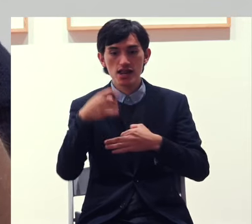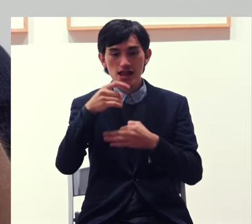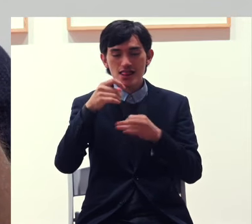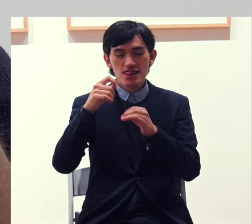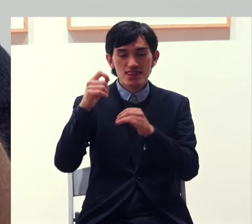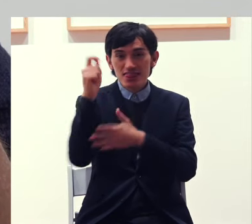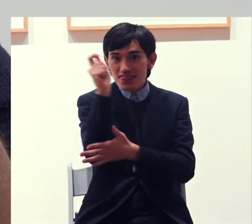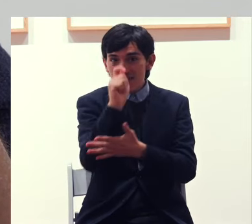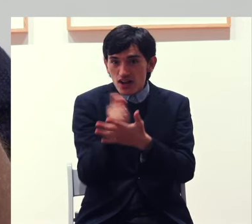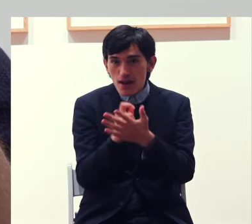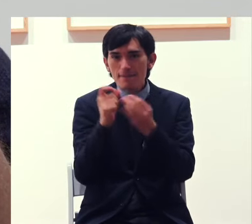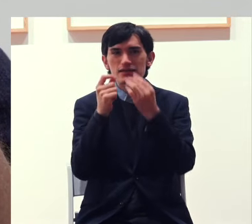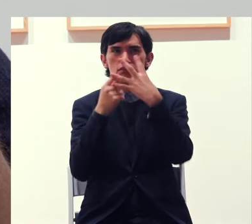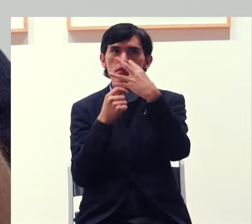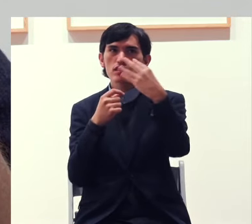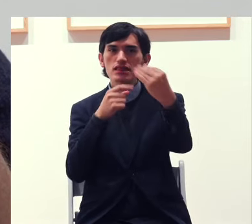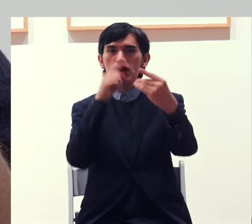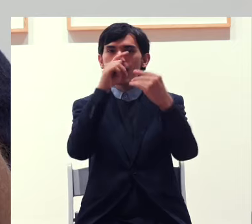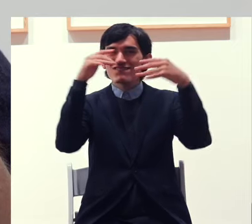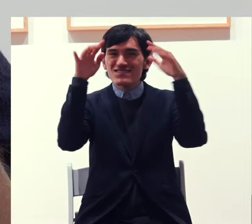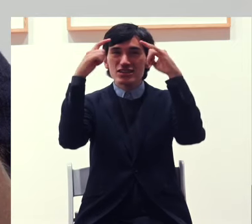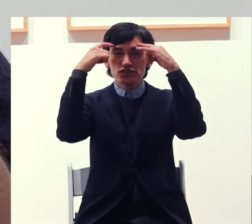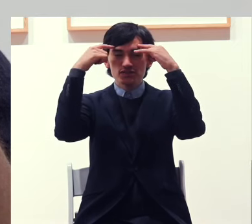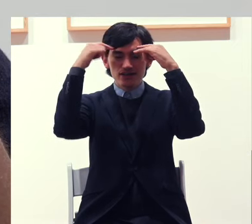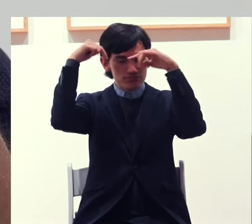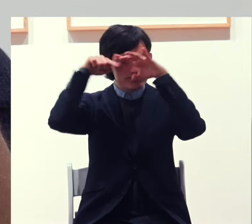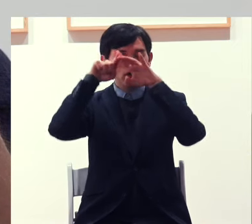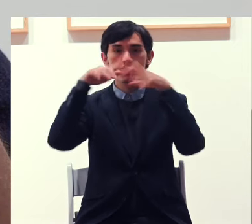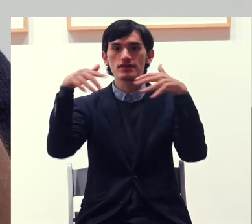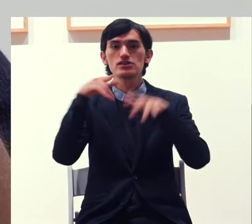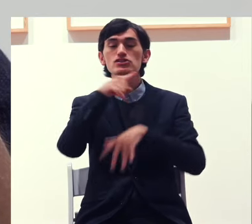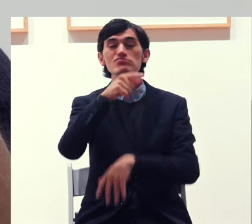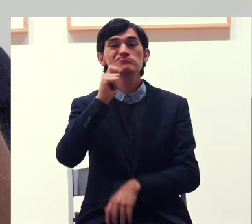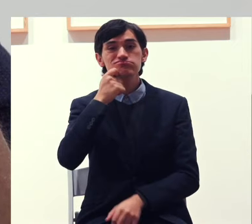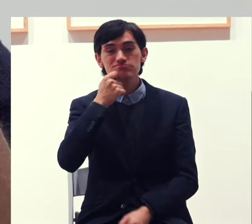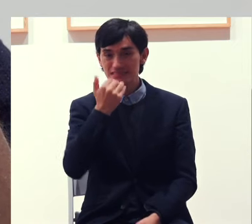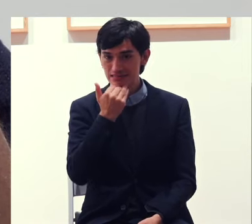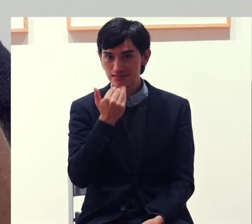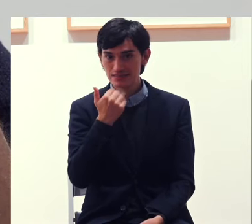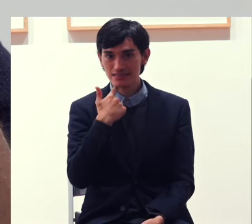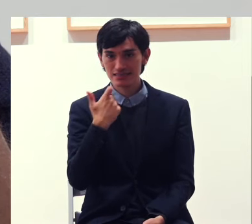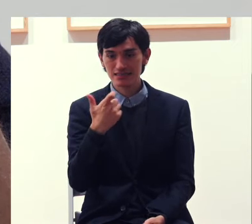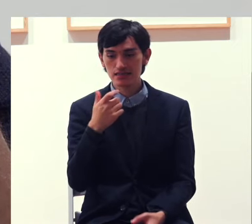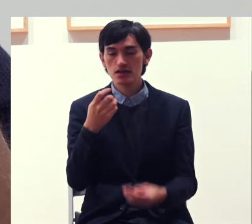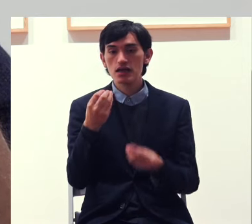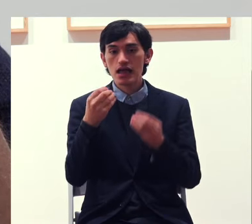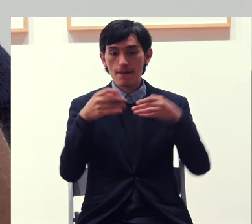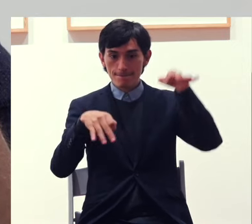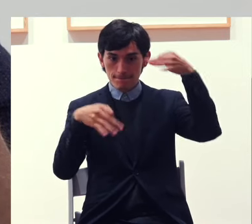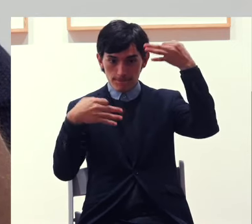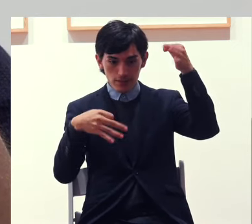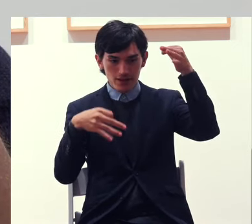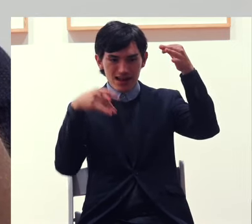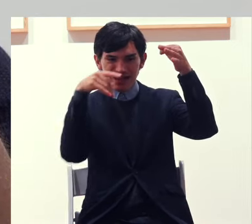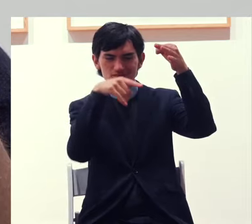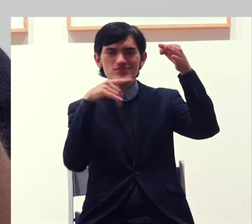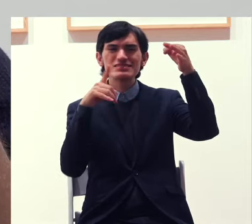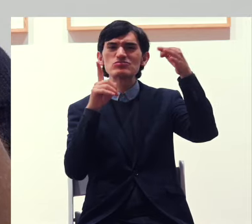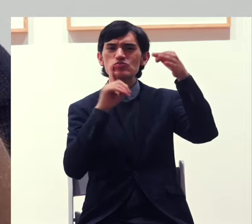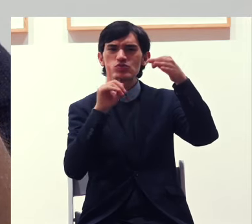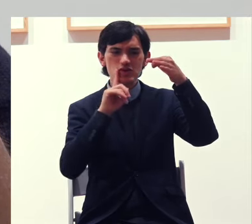Podríamos decir que debe dibujar persiguiendo un fantasma diluido en su cabeza. Eso significa también que lo que ocurre